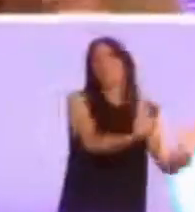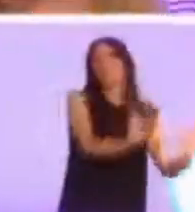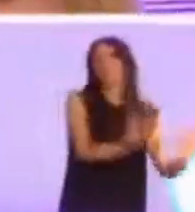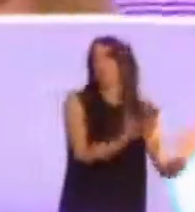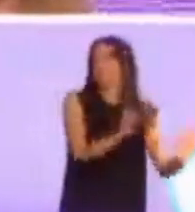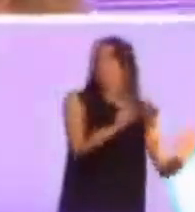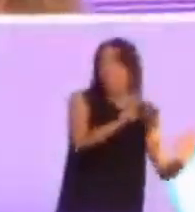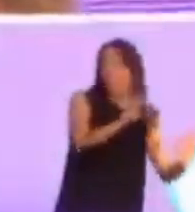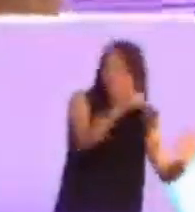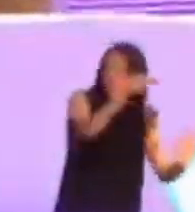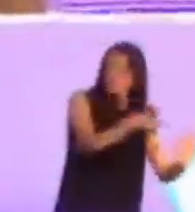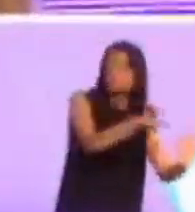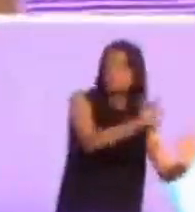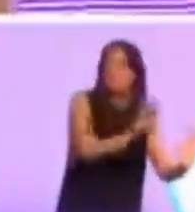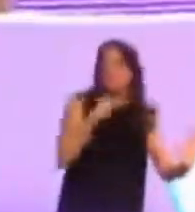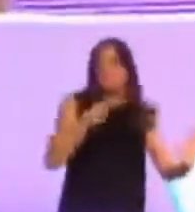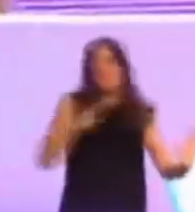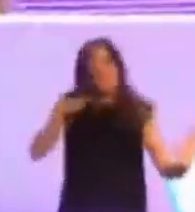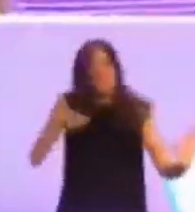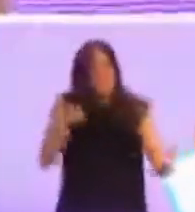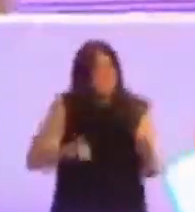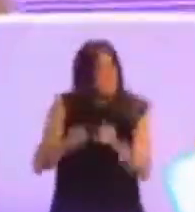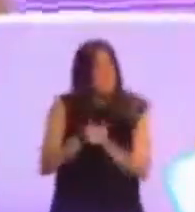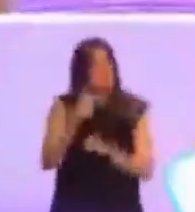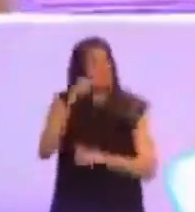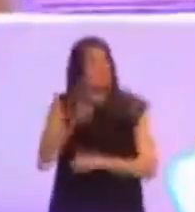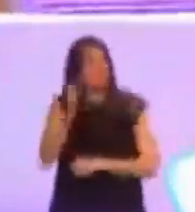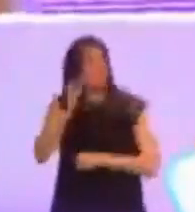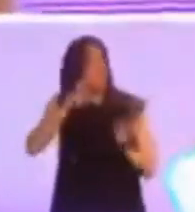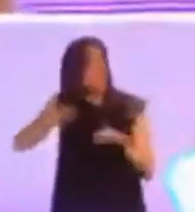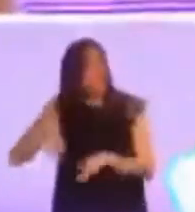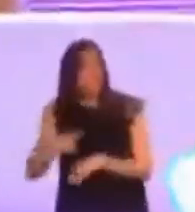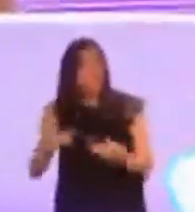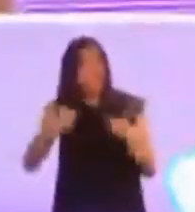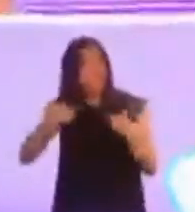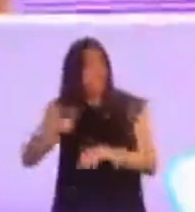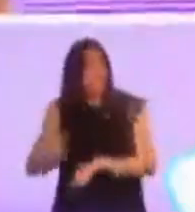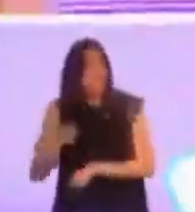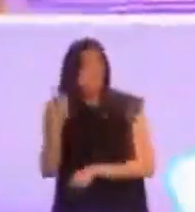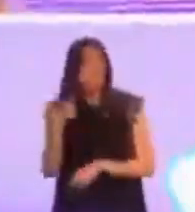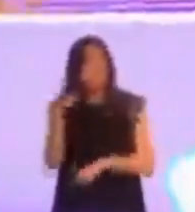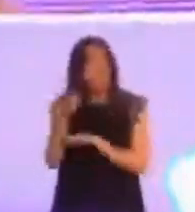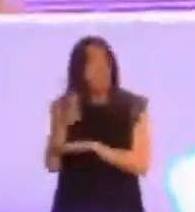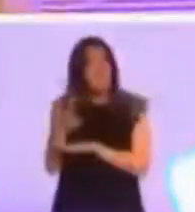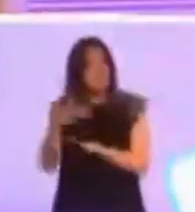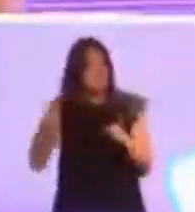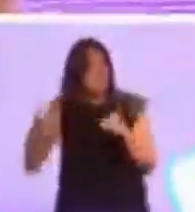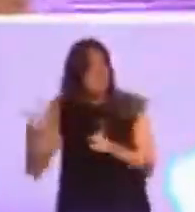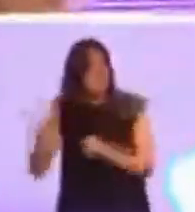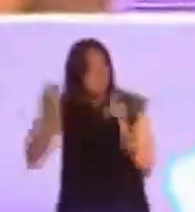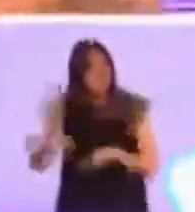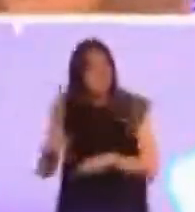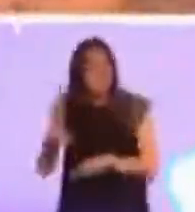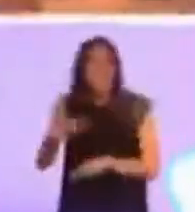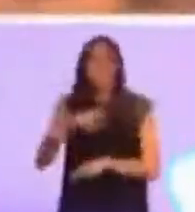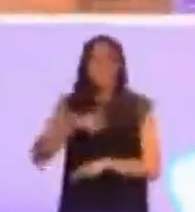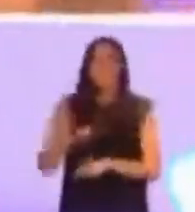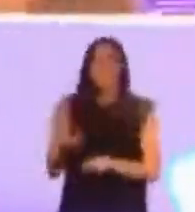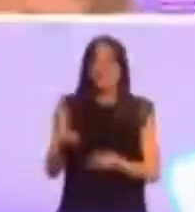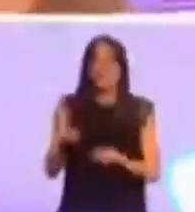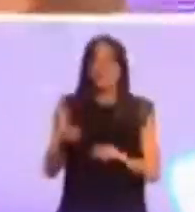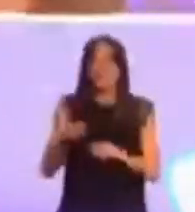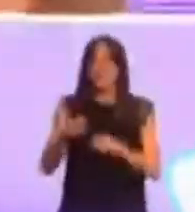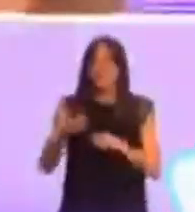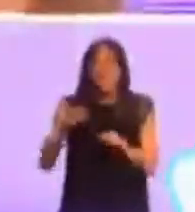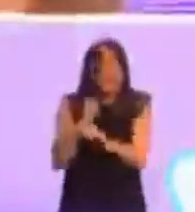prioridad es que la última mujer, la más machacada, la que más vulnerados ve sus derechos, se pueda despegar del suelo pegajoso y pueda